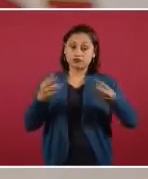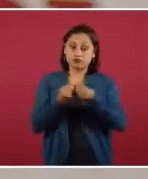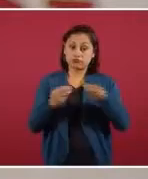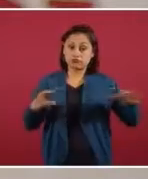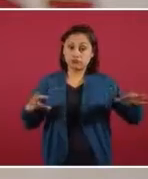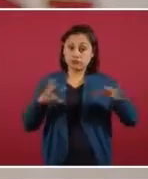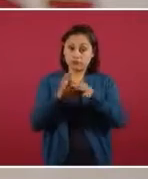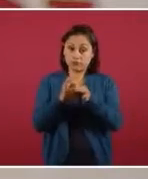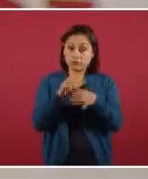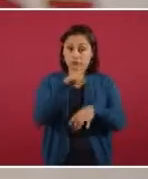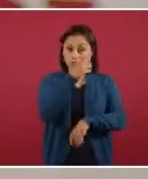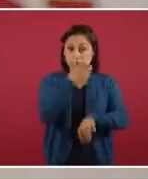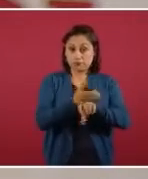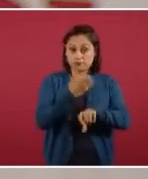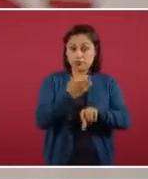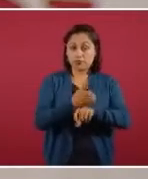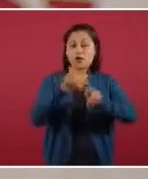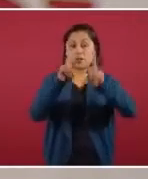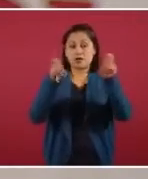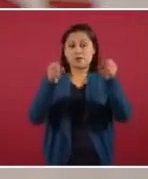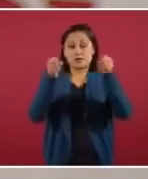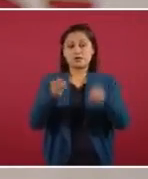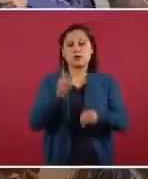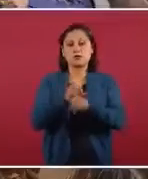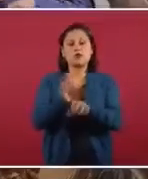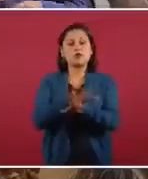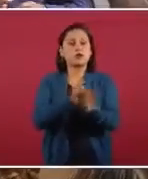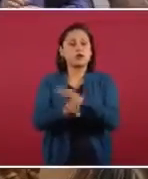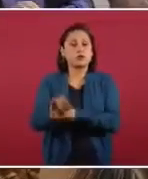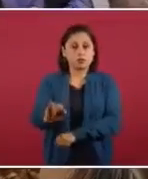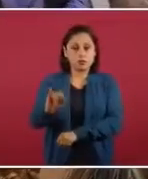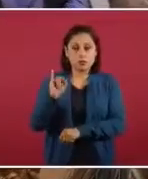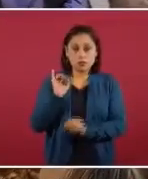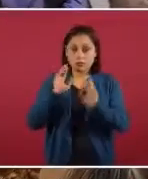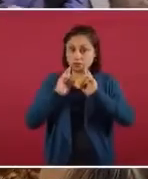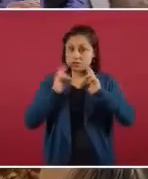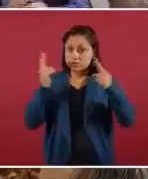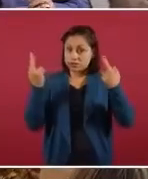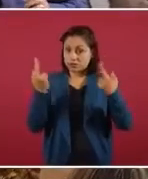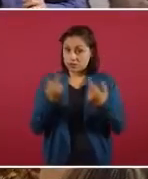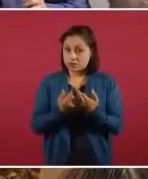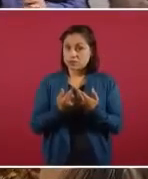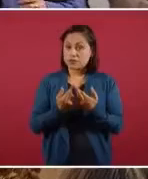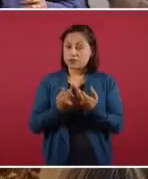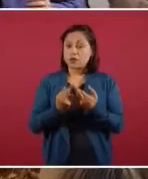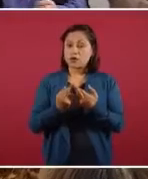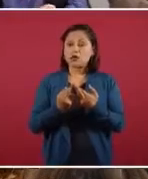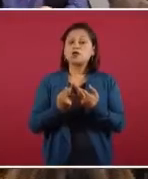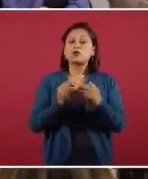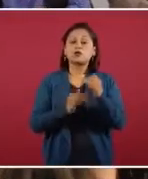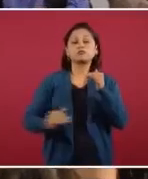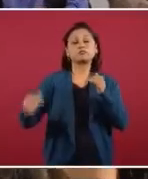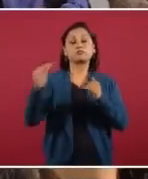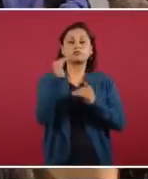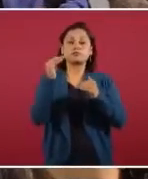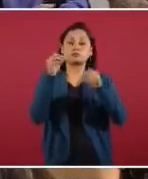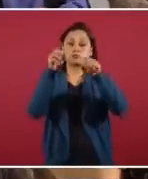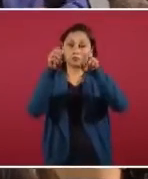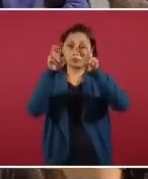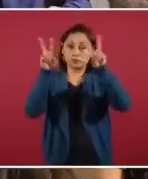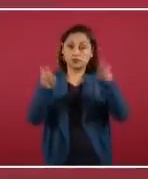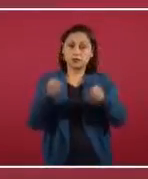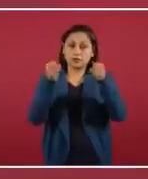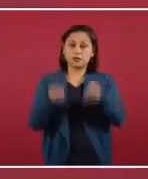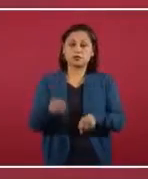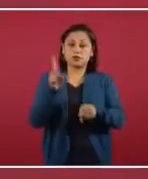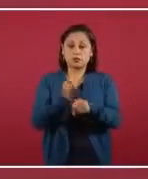varios temas de seguridad. El jueves de la semana pasada tuvimos reunión del Grupo de Alto Nivel de Seguridad, en este caso muy concentrado en el tema de